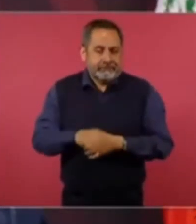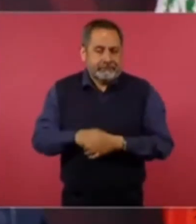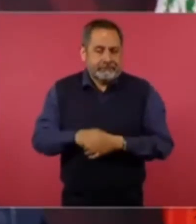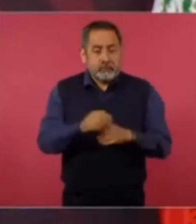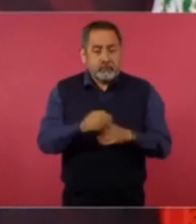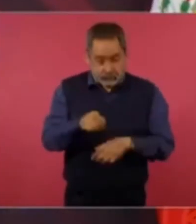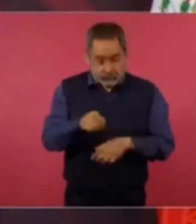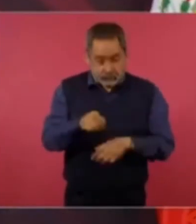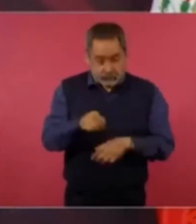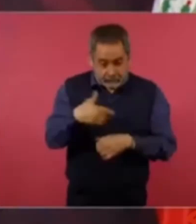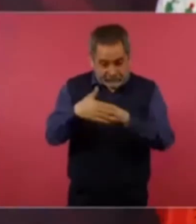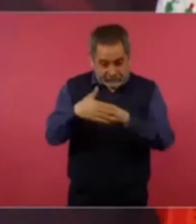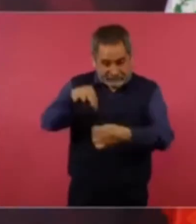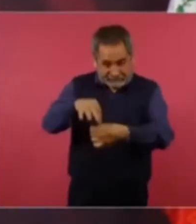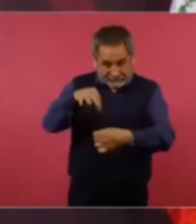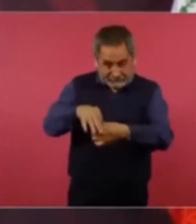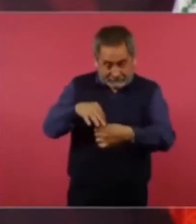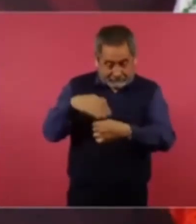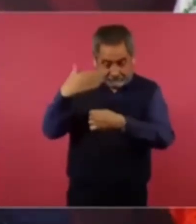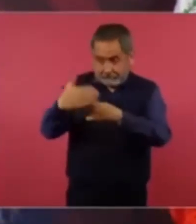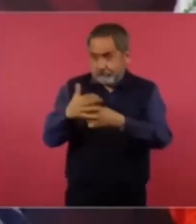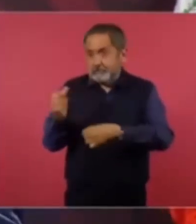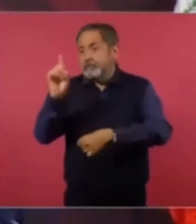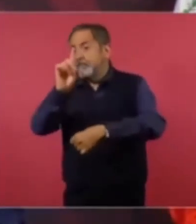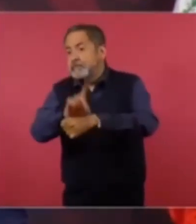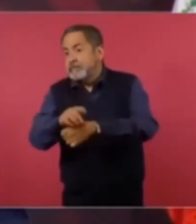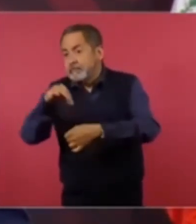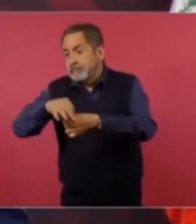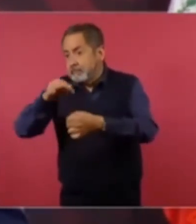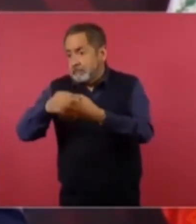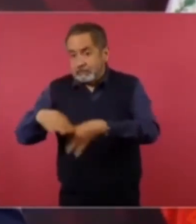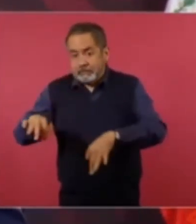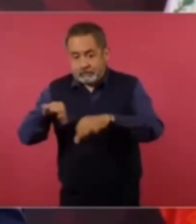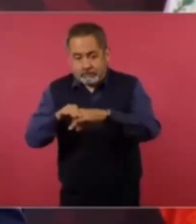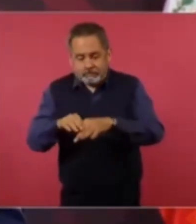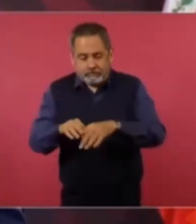cuando se iba a votar algo importante.